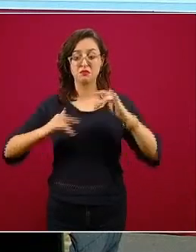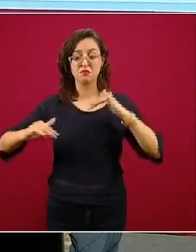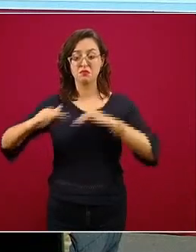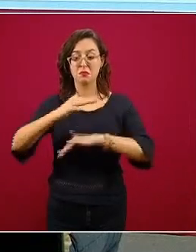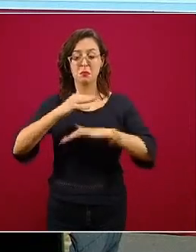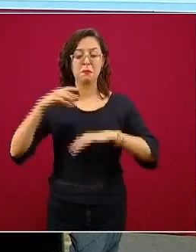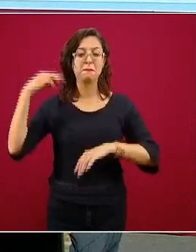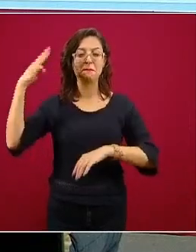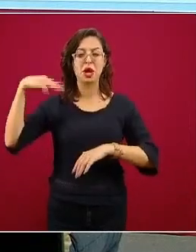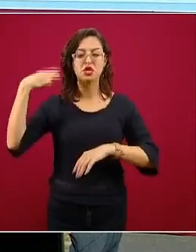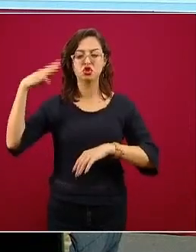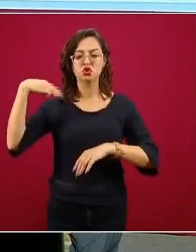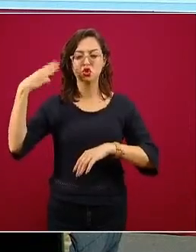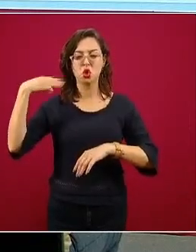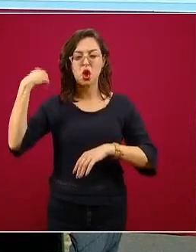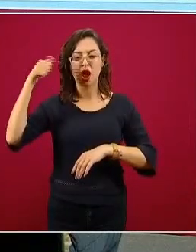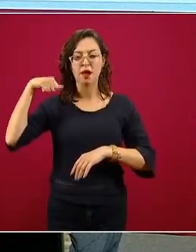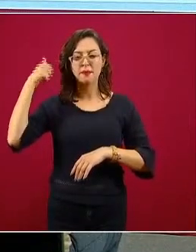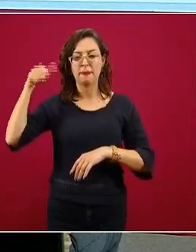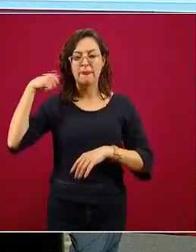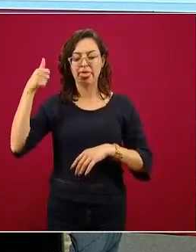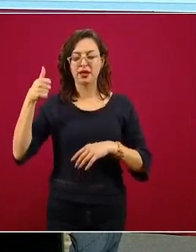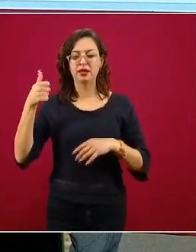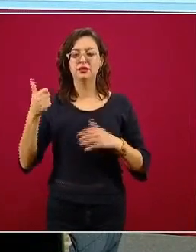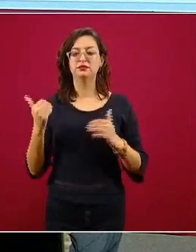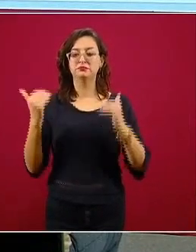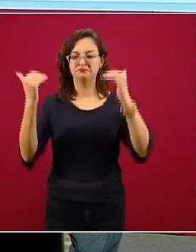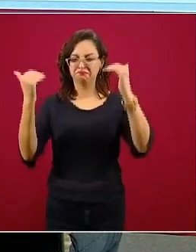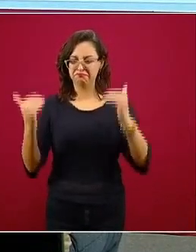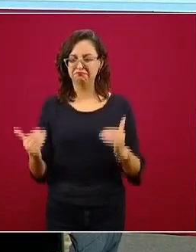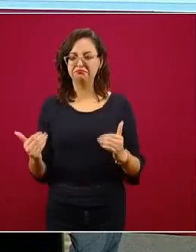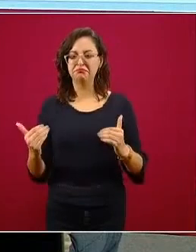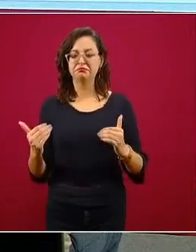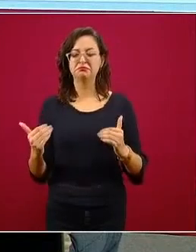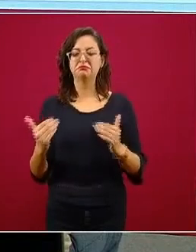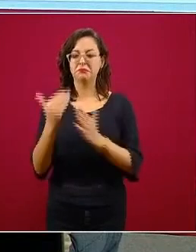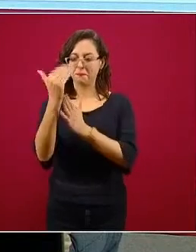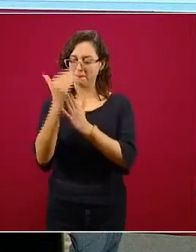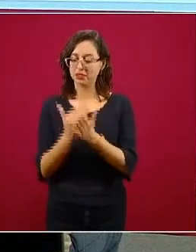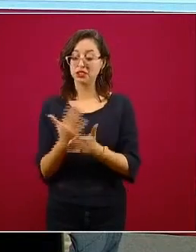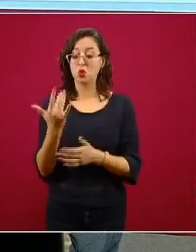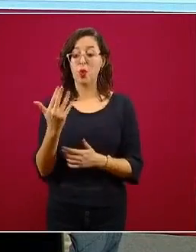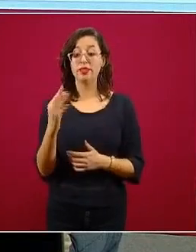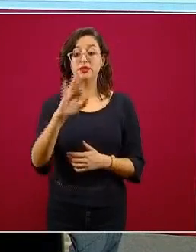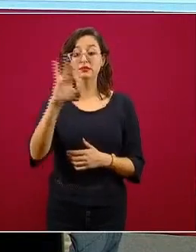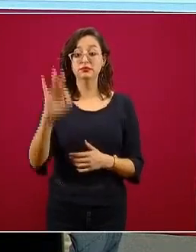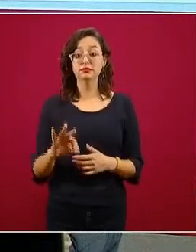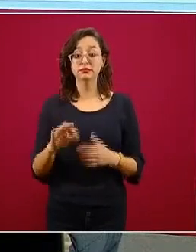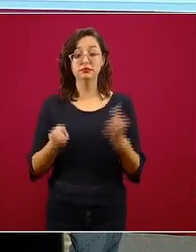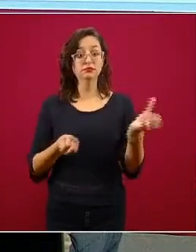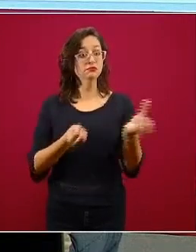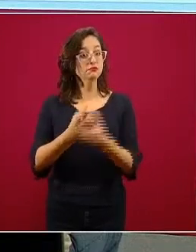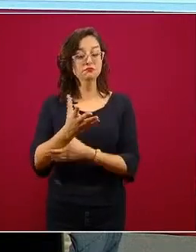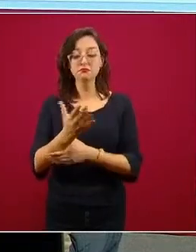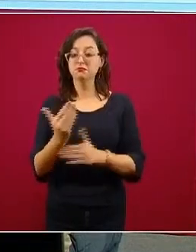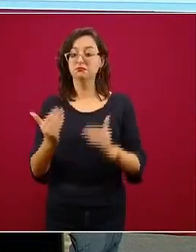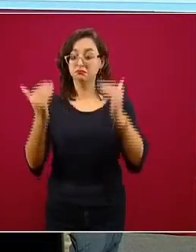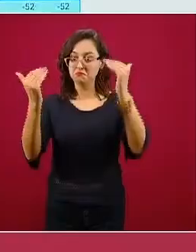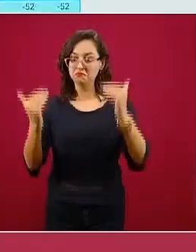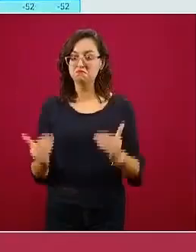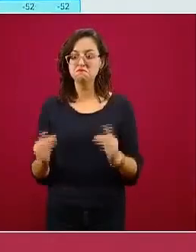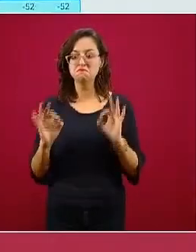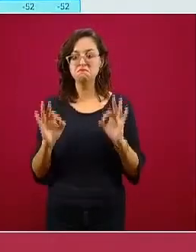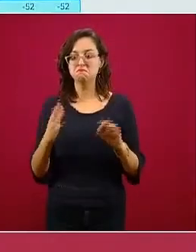todavía marzo, aquí ya estamos en abril, alcanzó 55% de reducción. Aquí es positivo que haya un número